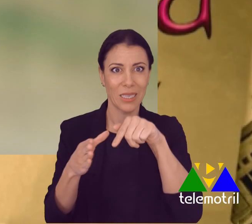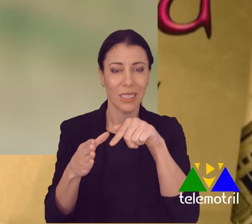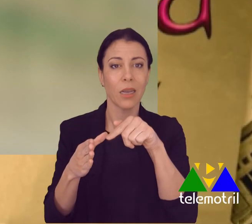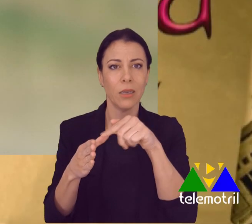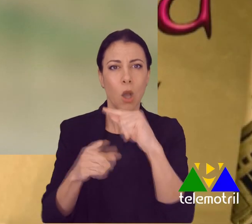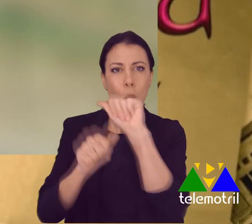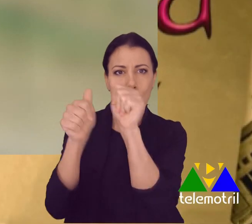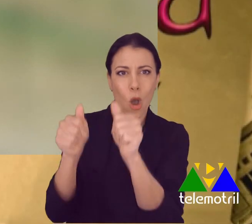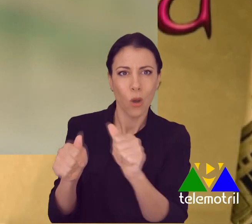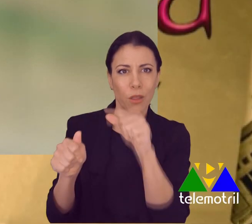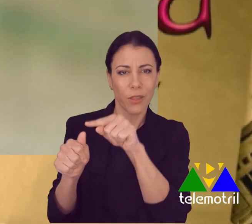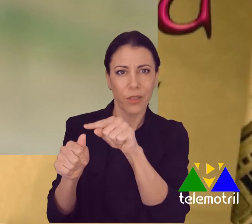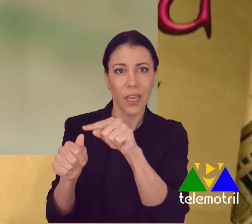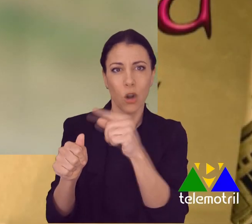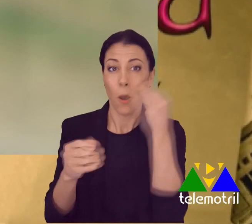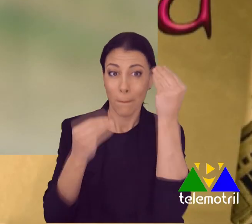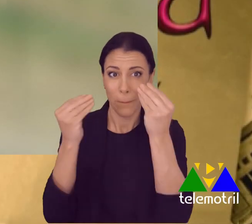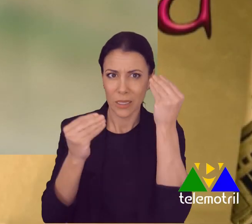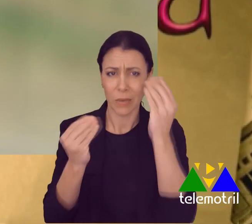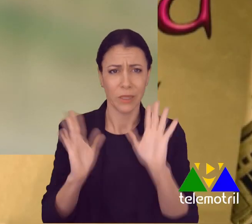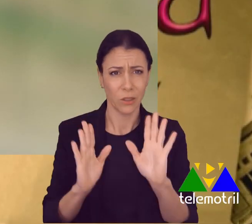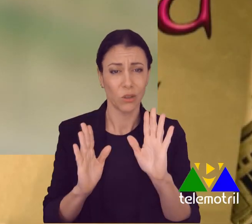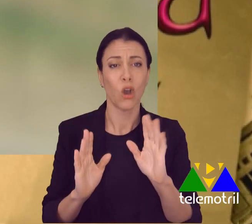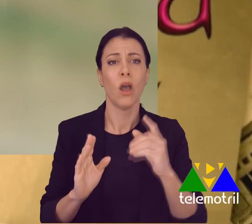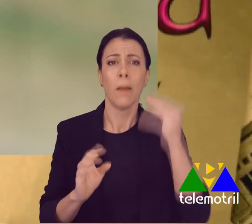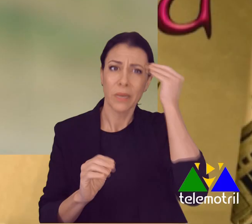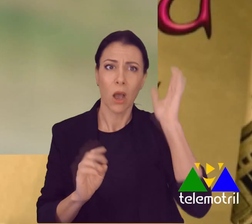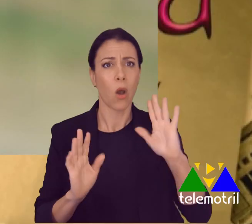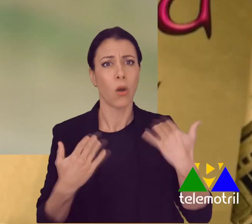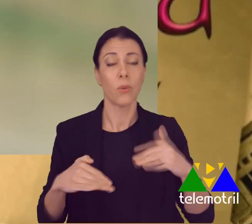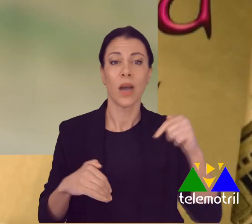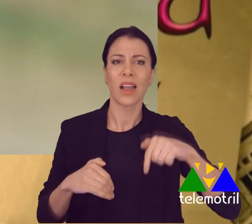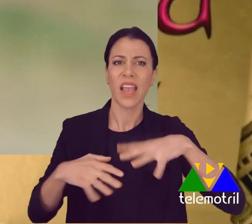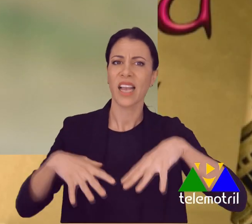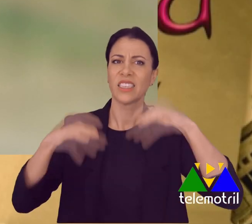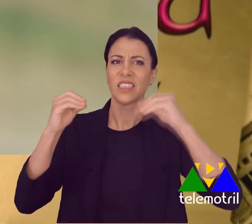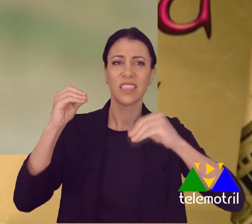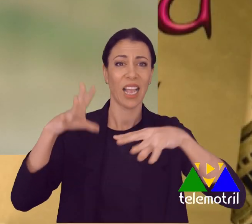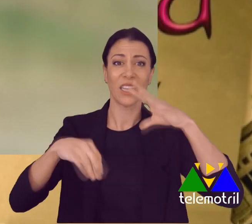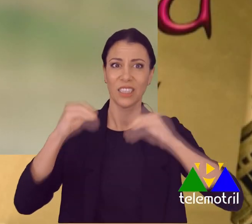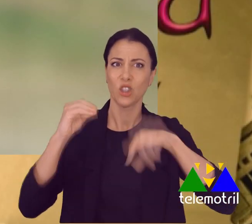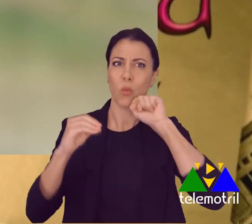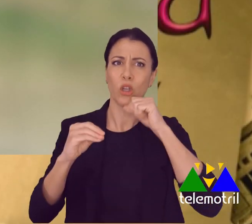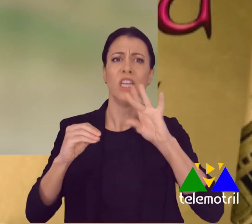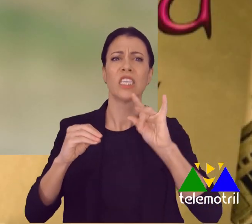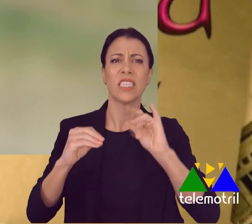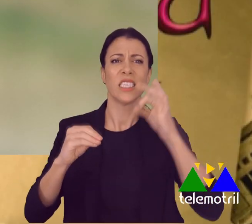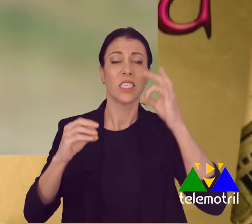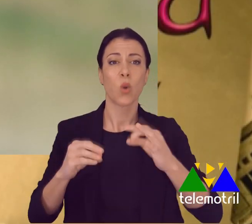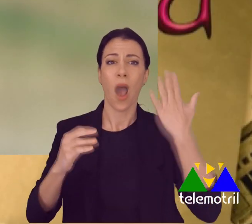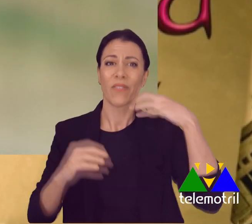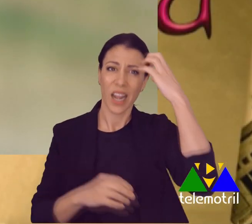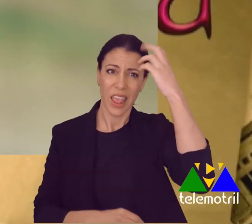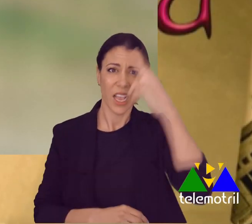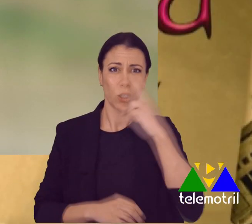digamos, el modelo de pensamiento. Hemos tenido un castillo en Motril, ese castillo, que es verdad que había sido derribado por orden de los Reyes Católicos, que